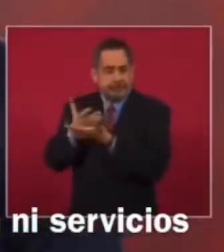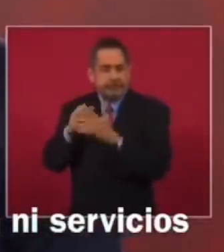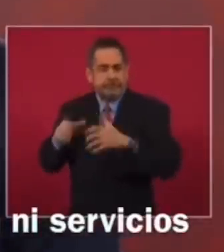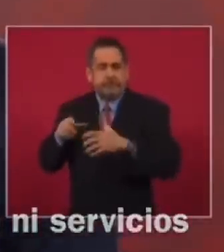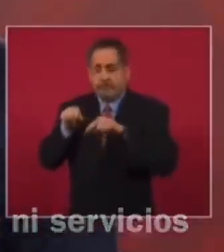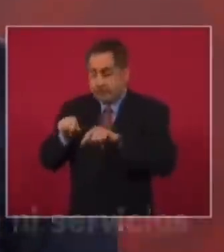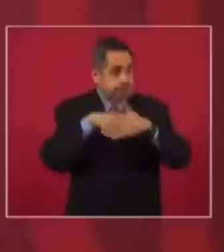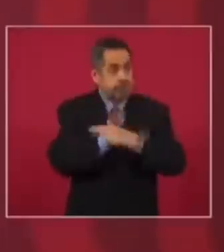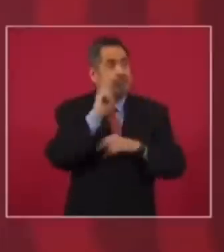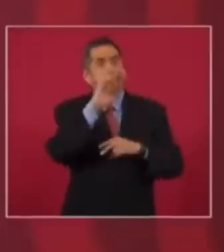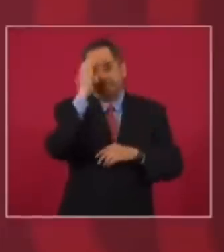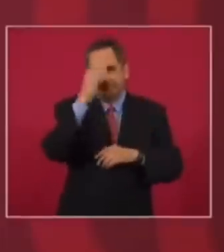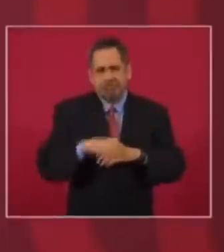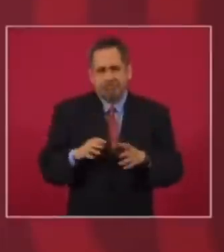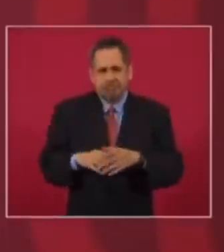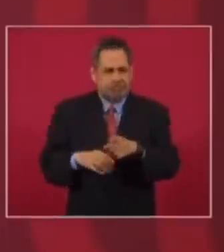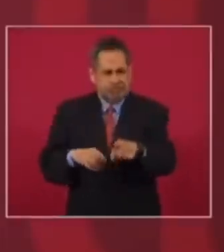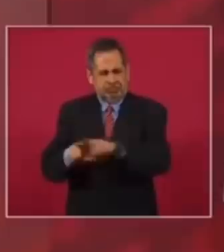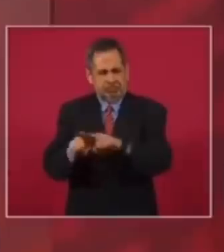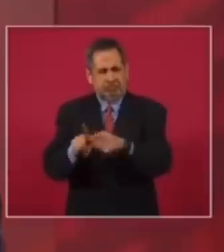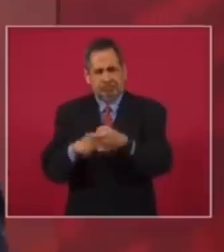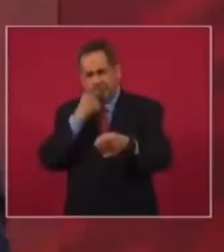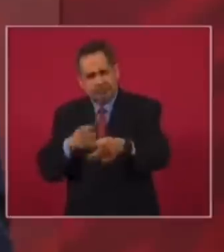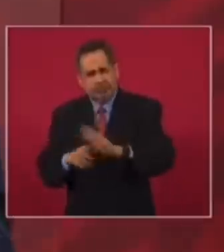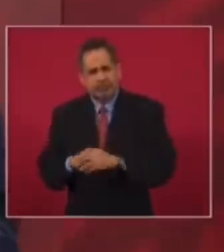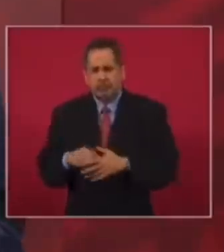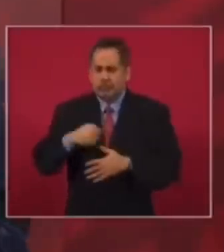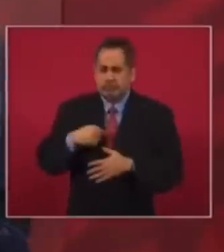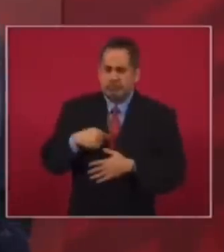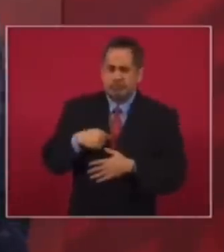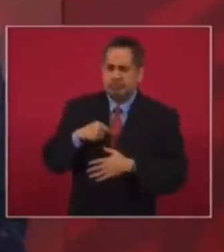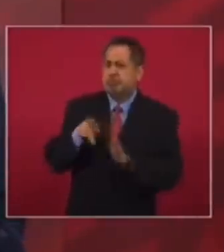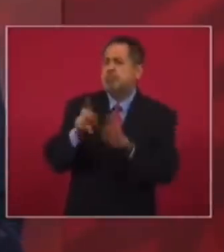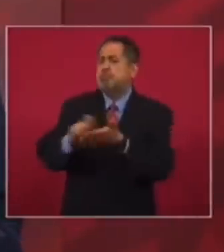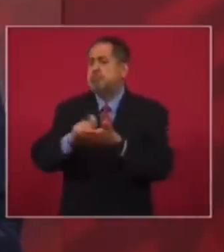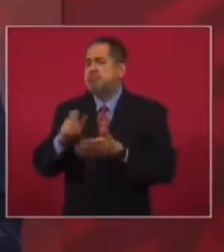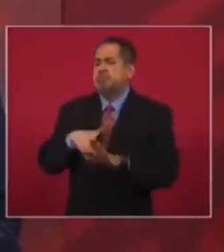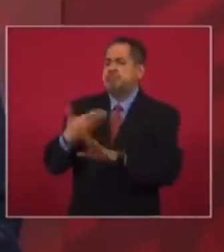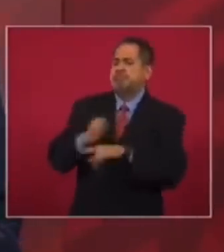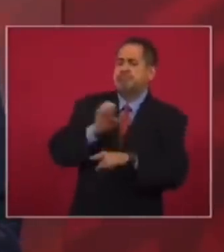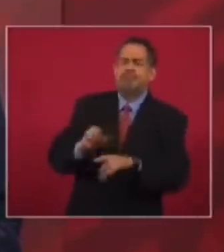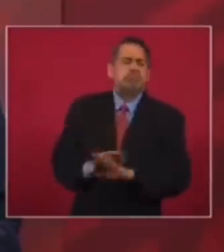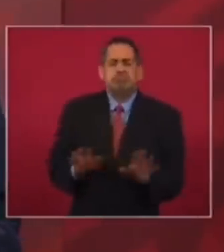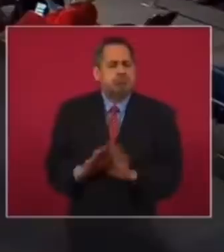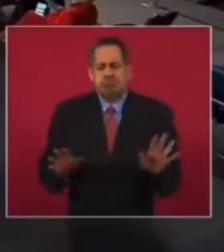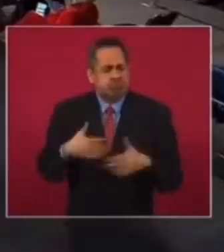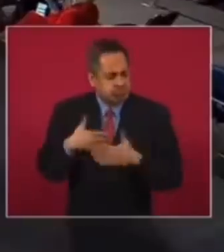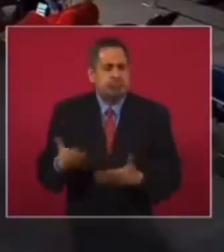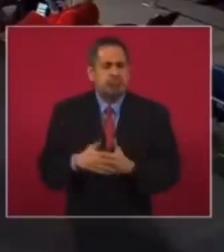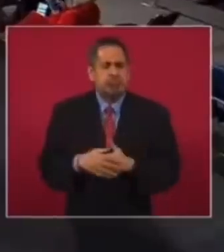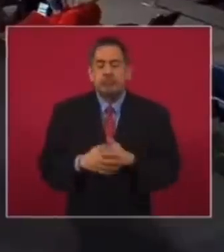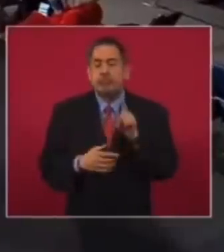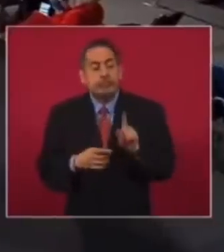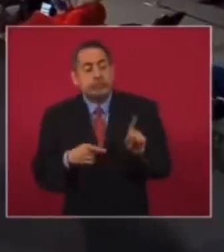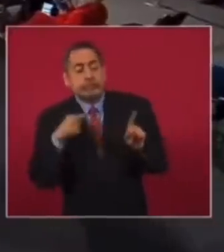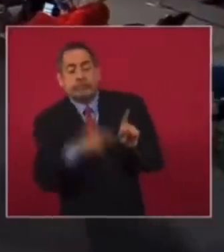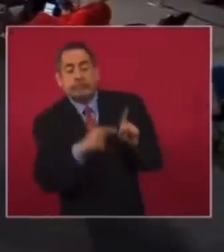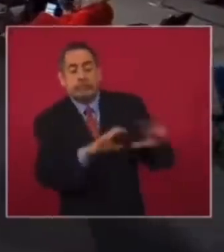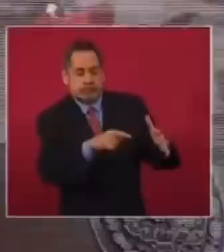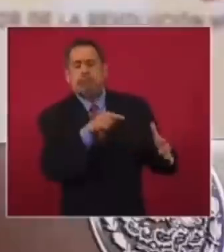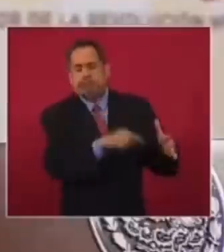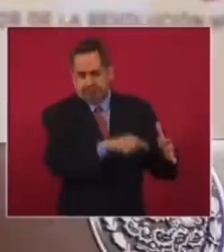calderón es un poco por lo que él plantea yo no estoy en contra de los periodistas estoy en contra